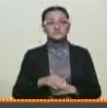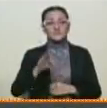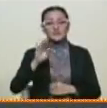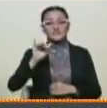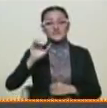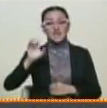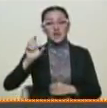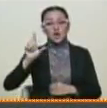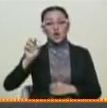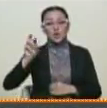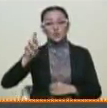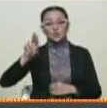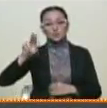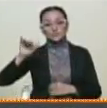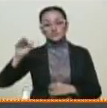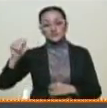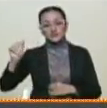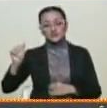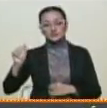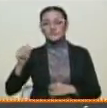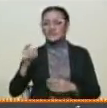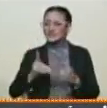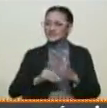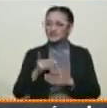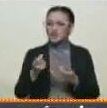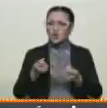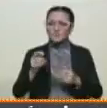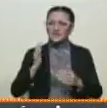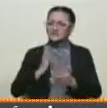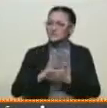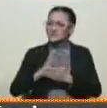Y siempre se habló del desarrollo de la economía real,